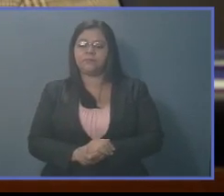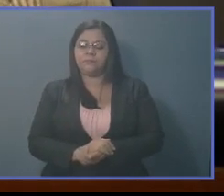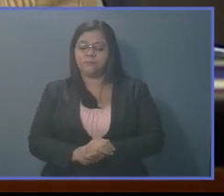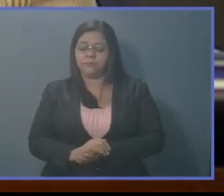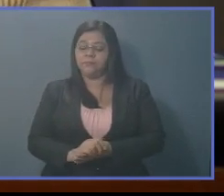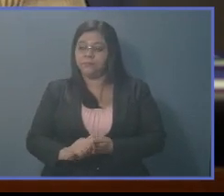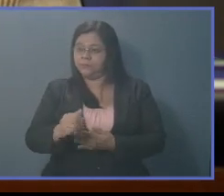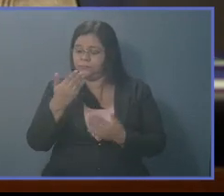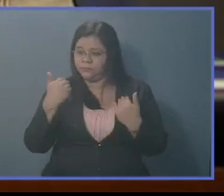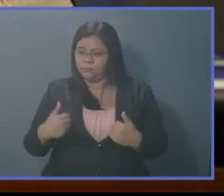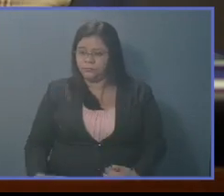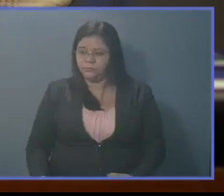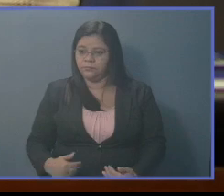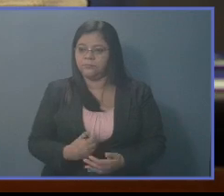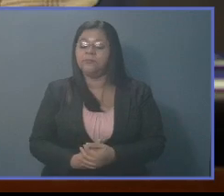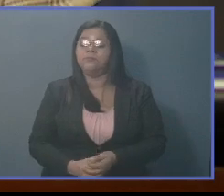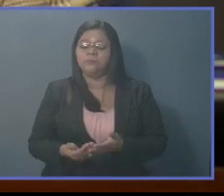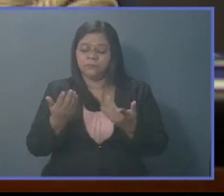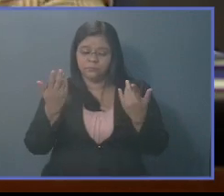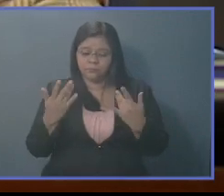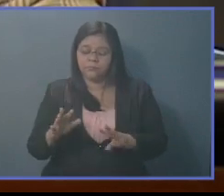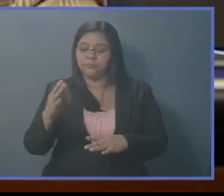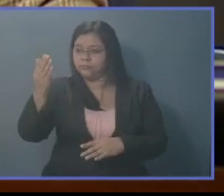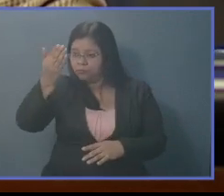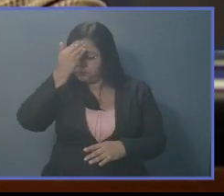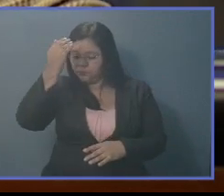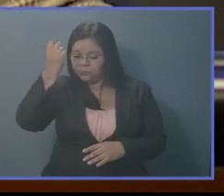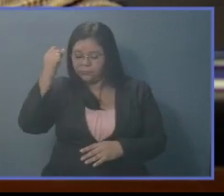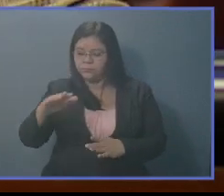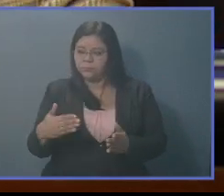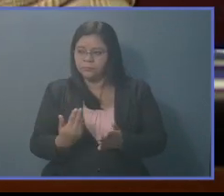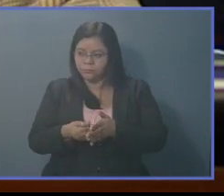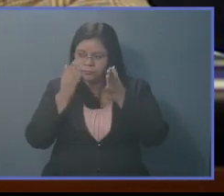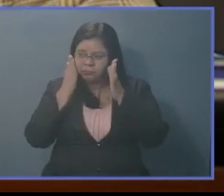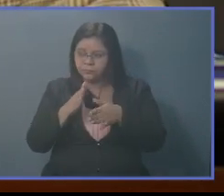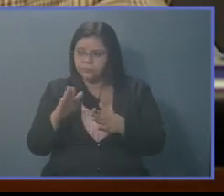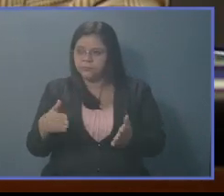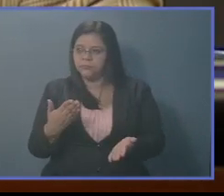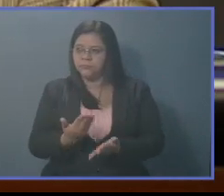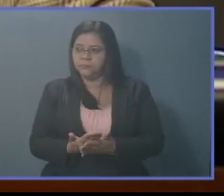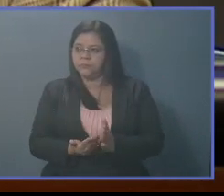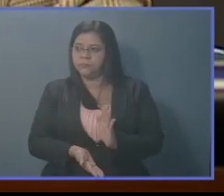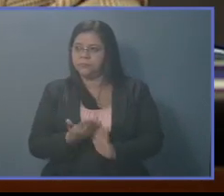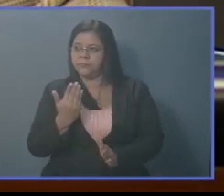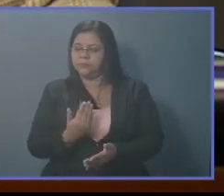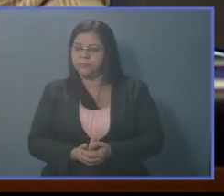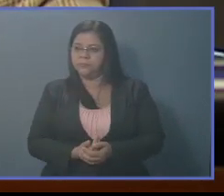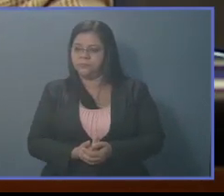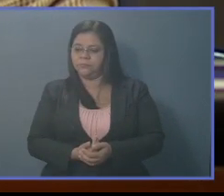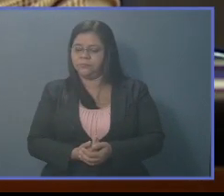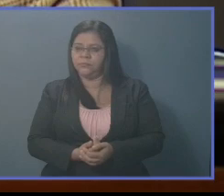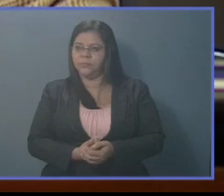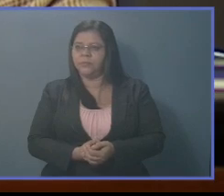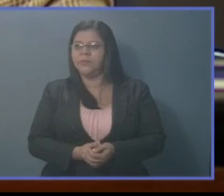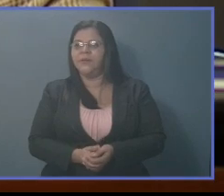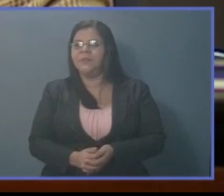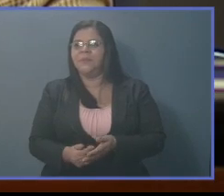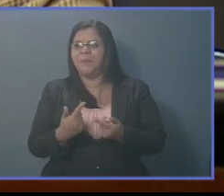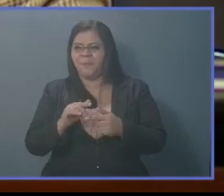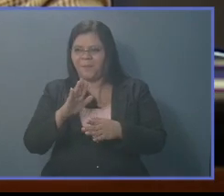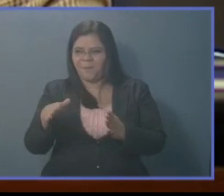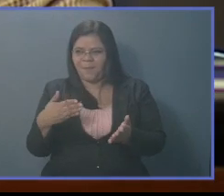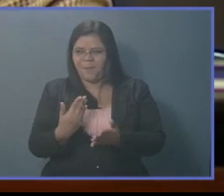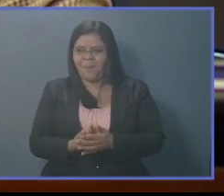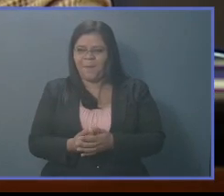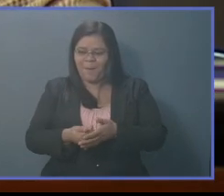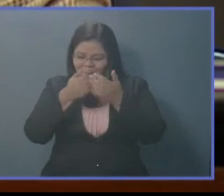humanos, materiales y que son indispensables para la efectiva atención integral por la pandemia COVID-19. Definiciones, artículo